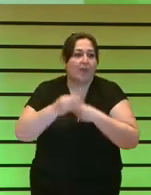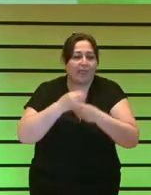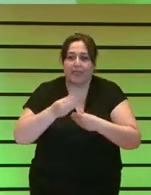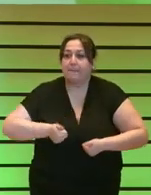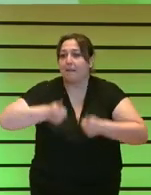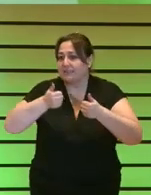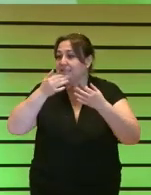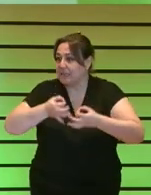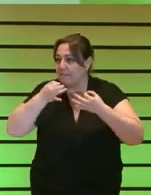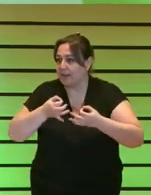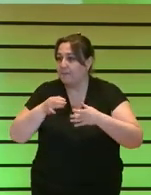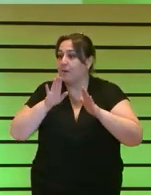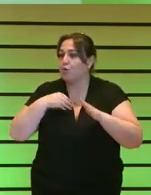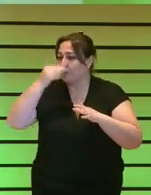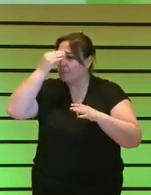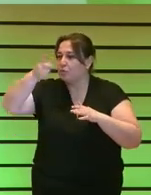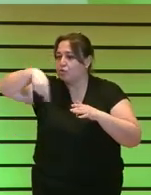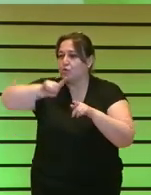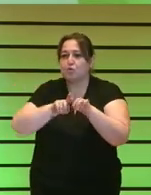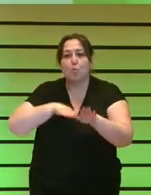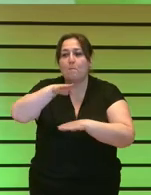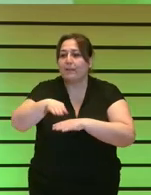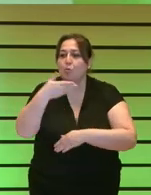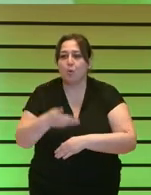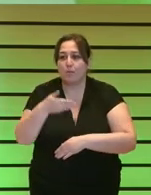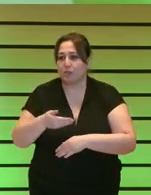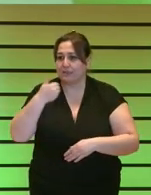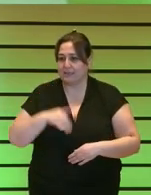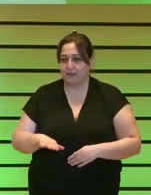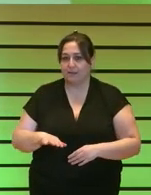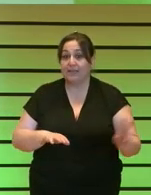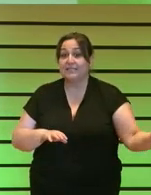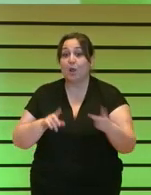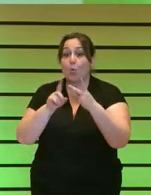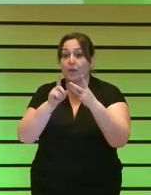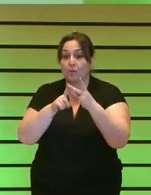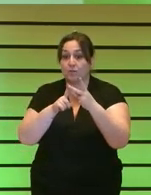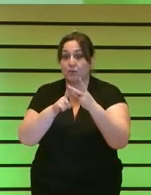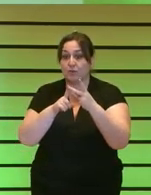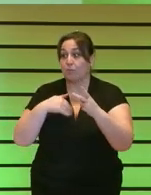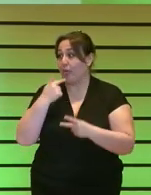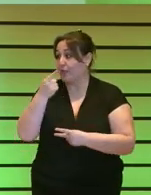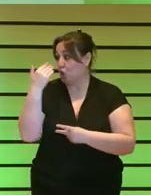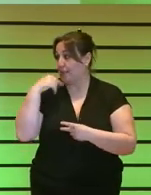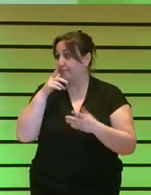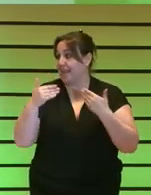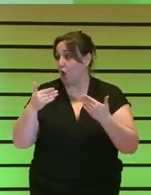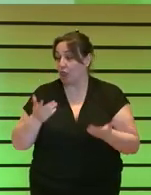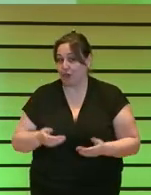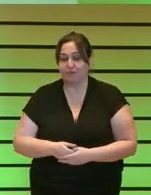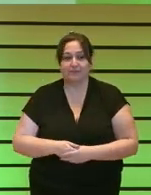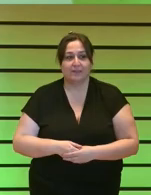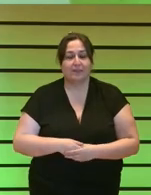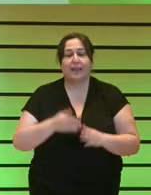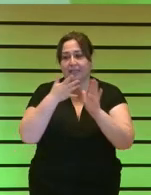habéis hecho un impulso muy importante y la segunda cuestión como Nicho de negocio Eh sí como Nicho de negocio